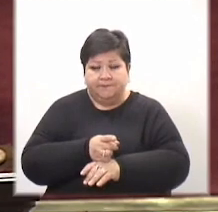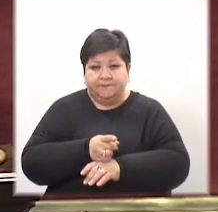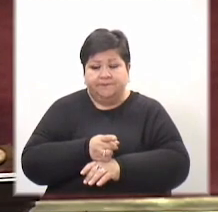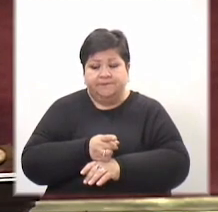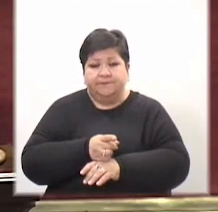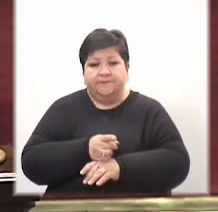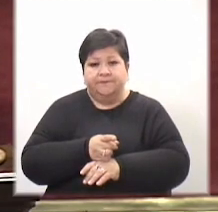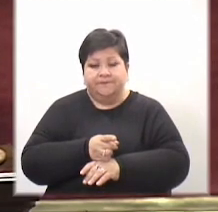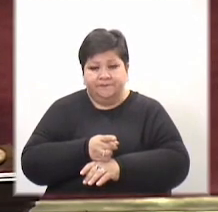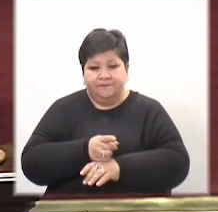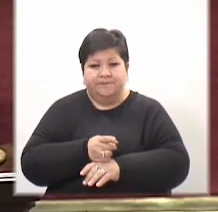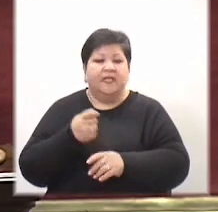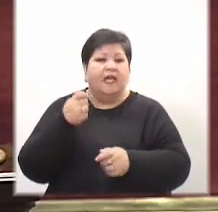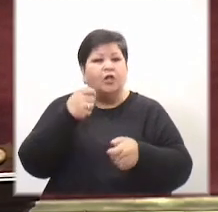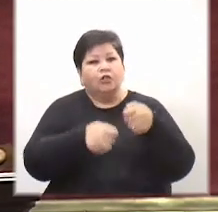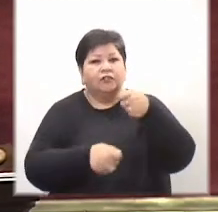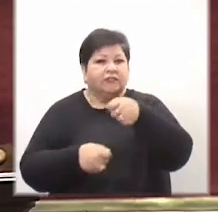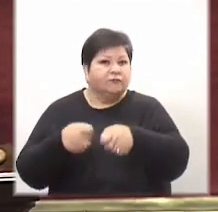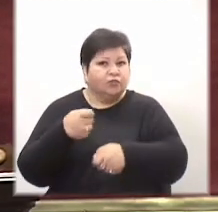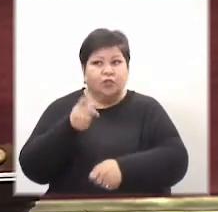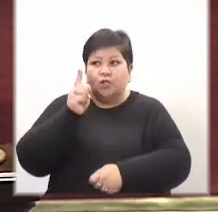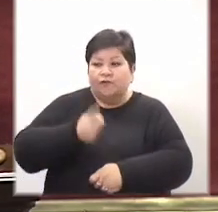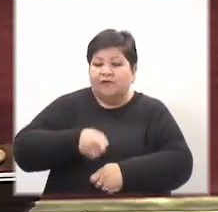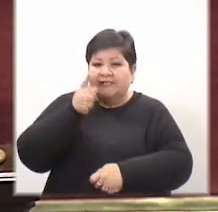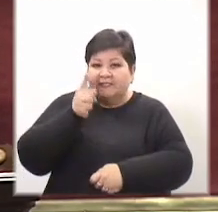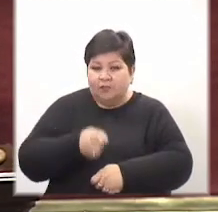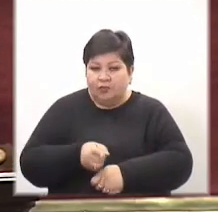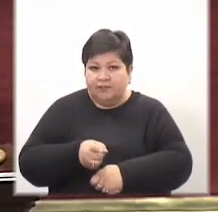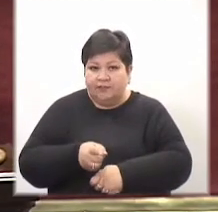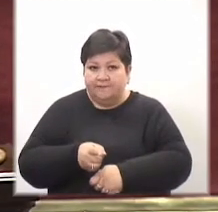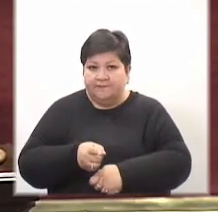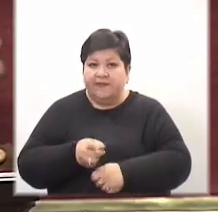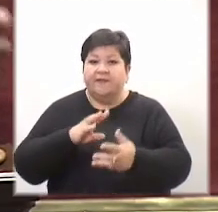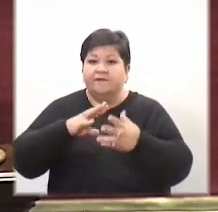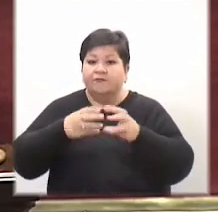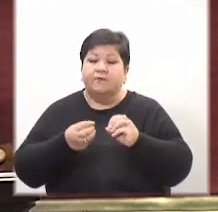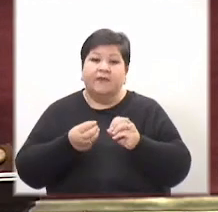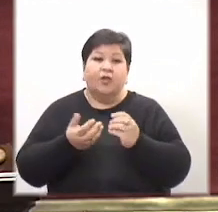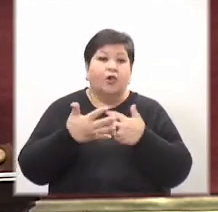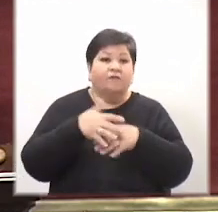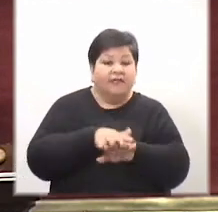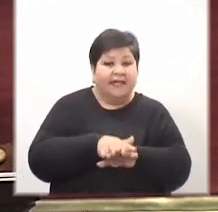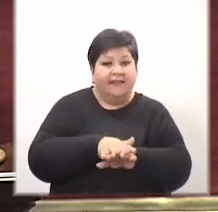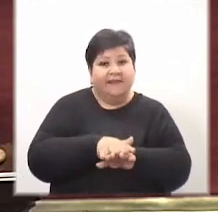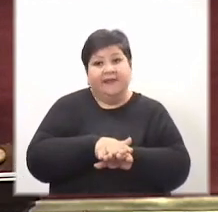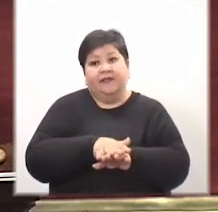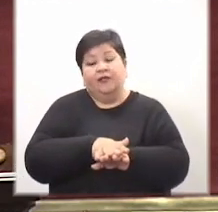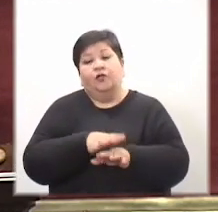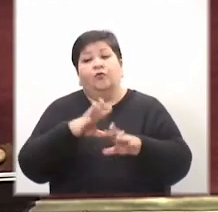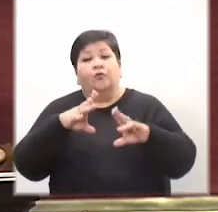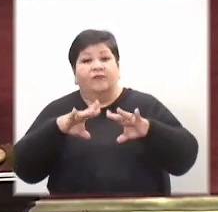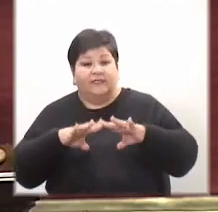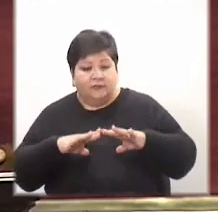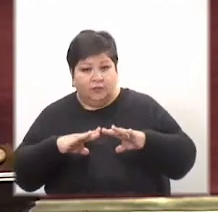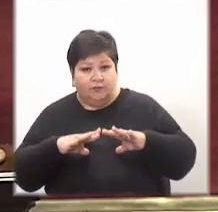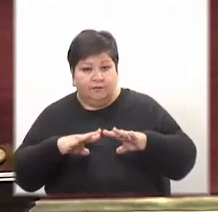que recibe las contribuciones obligatorias y se otorga prestaciones en forma combinada. Una parte del régimen de